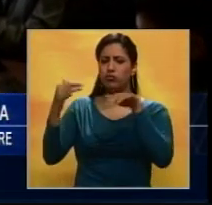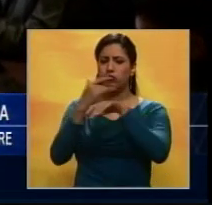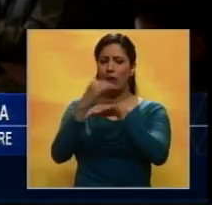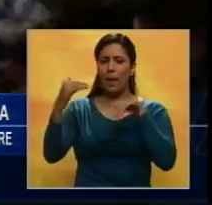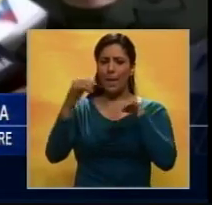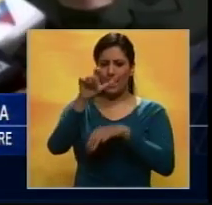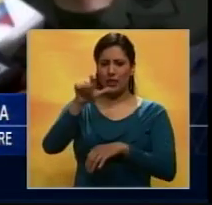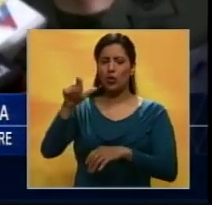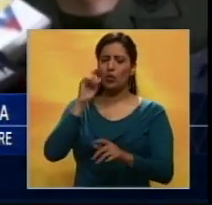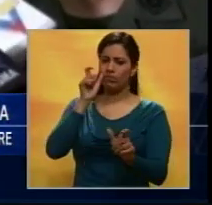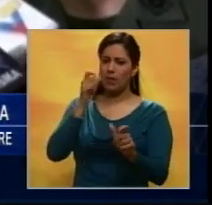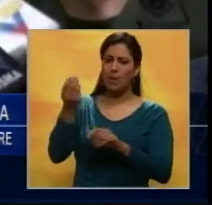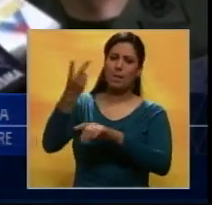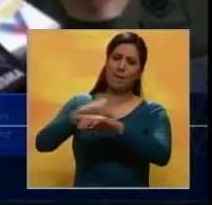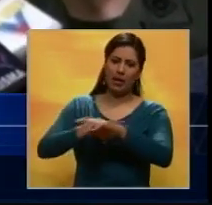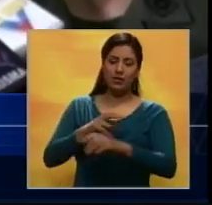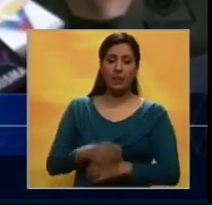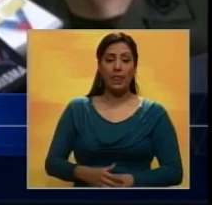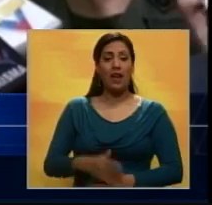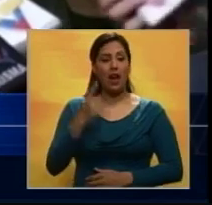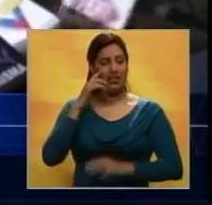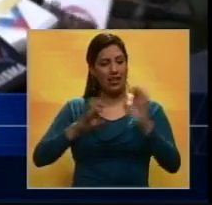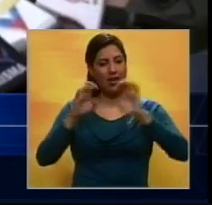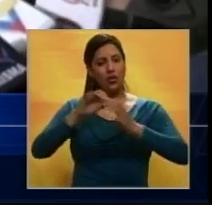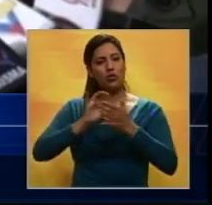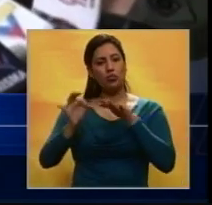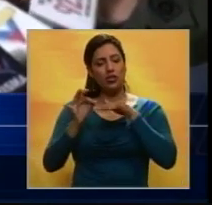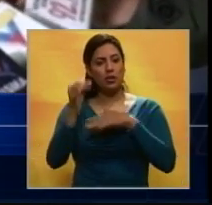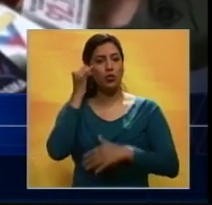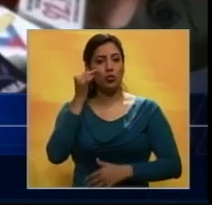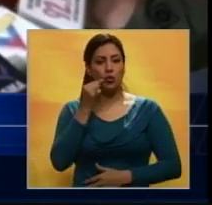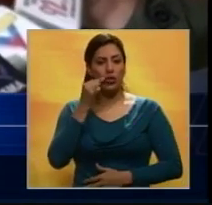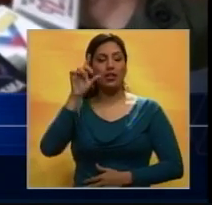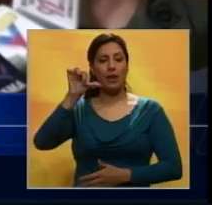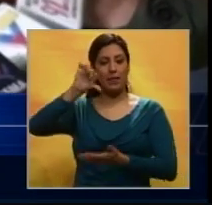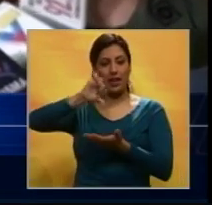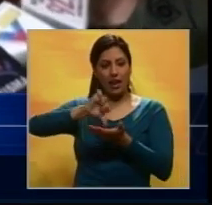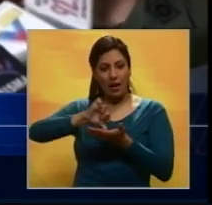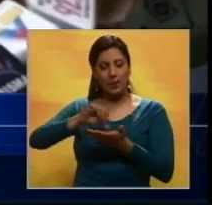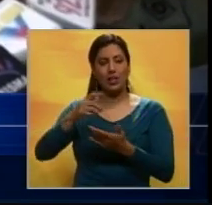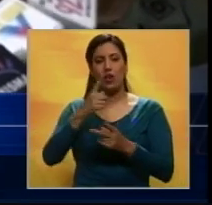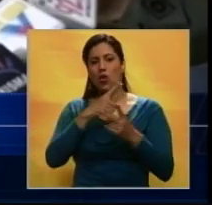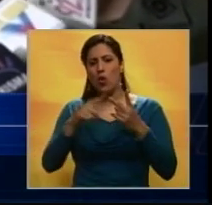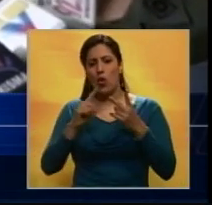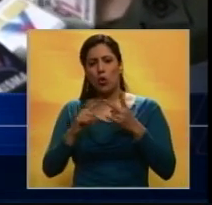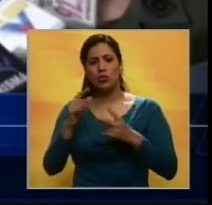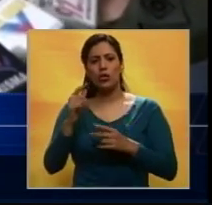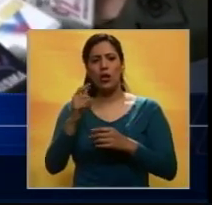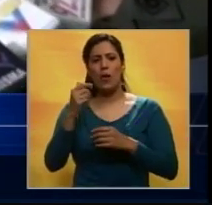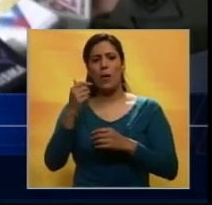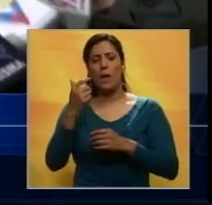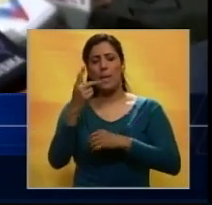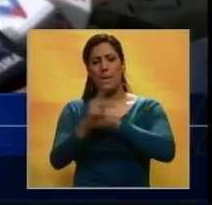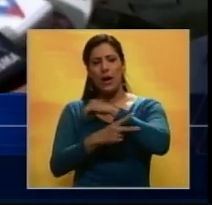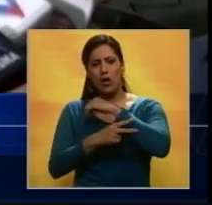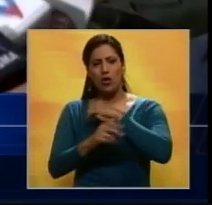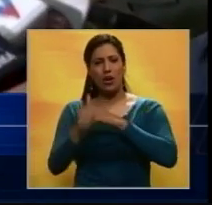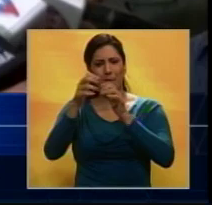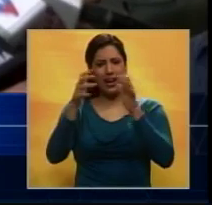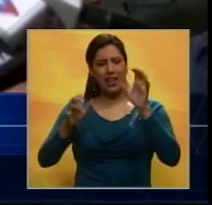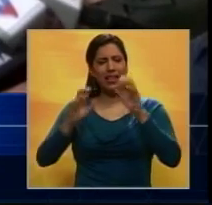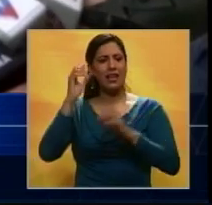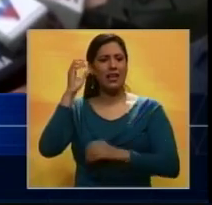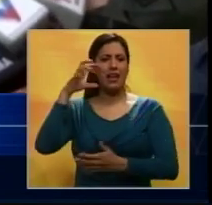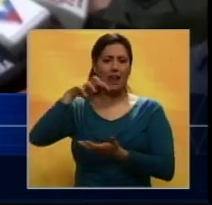personas. Estamos evaluando el municipio Sucre, su capital Camaná, las parroquias más grandes, el municipio Rivero,